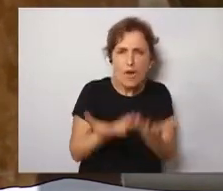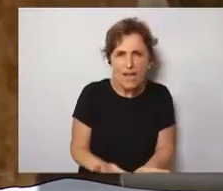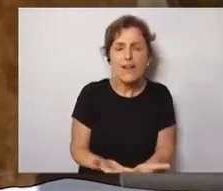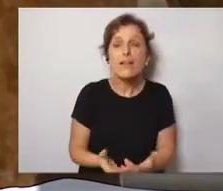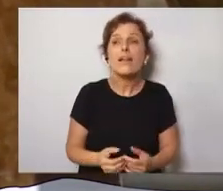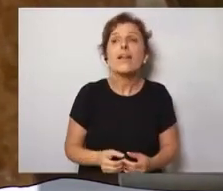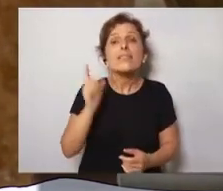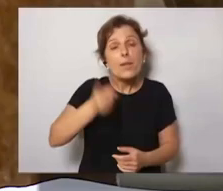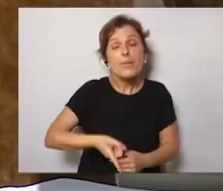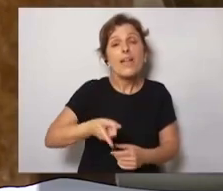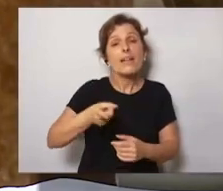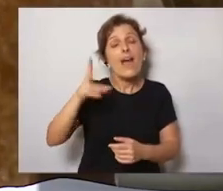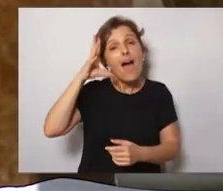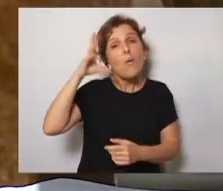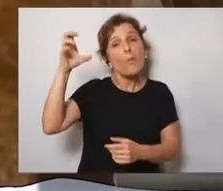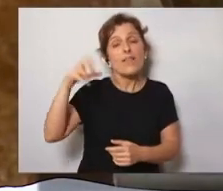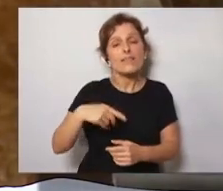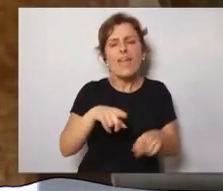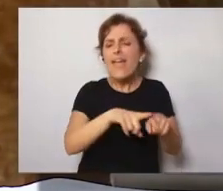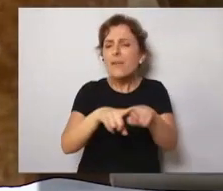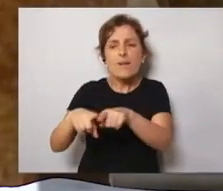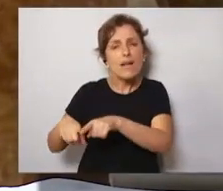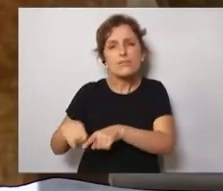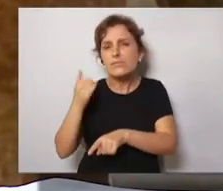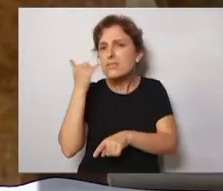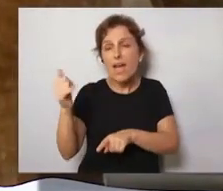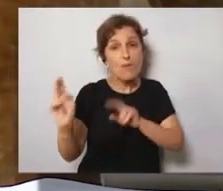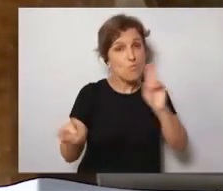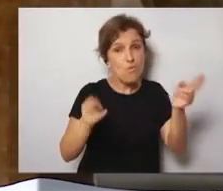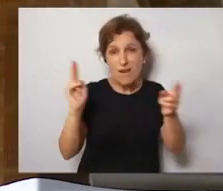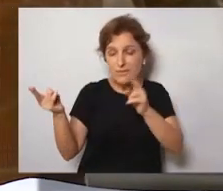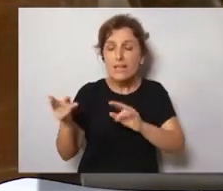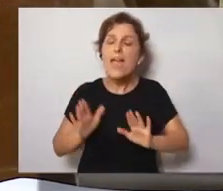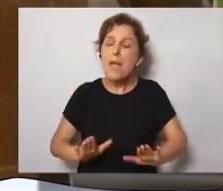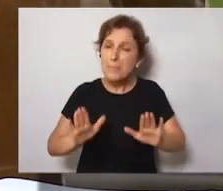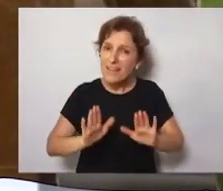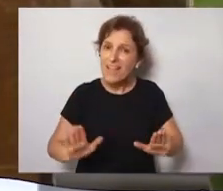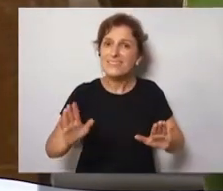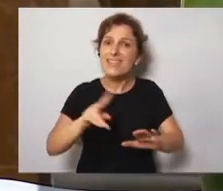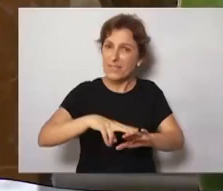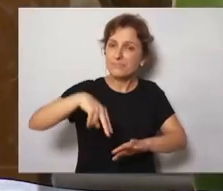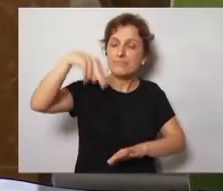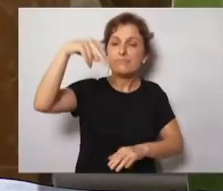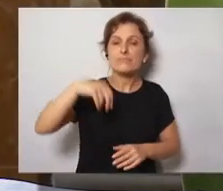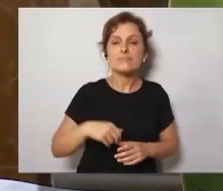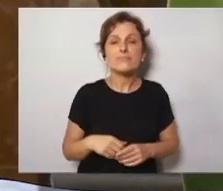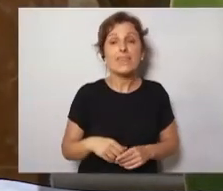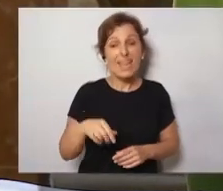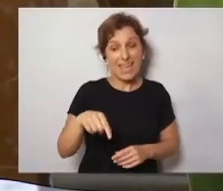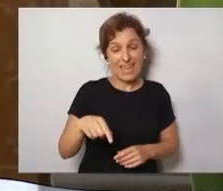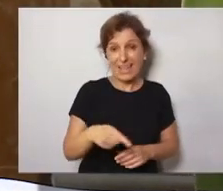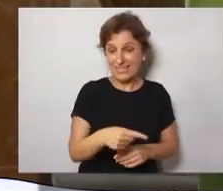que se durmieron con la esperanza de la resurrección en este fin de semana se cumplen dos años del fallecimiento